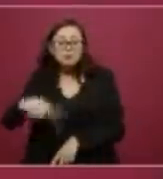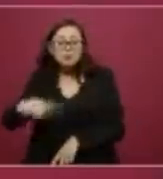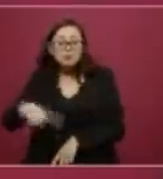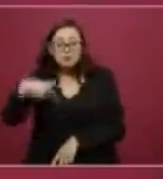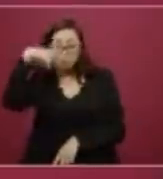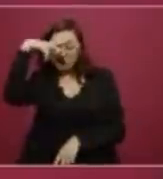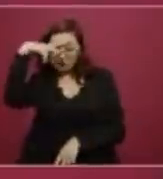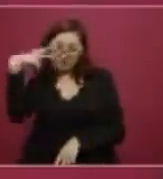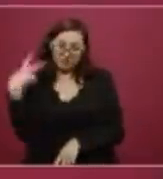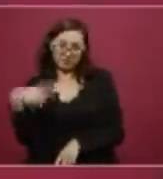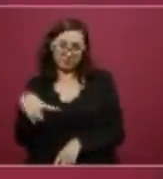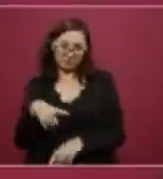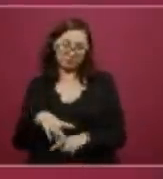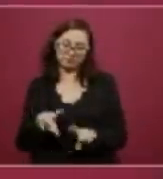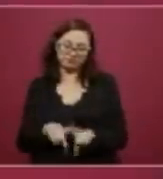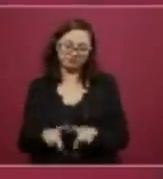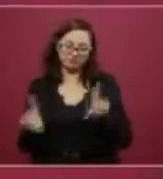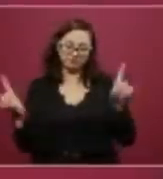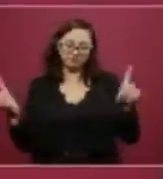auspiciado.